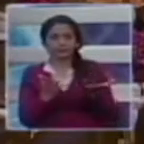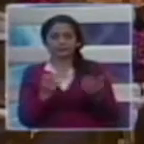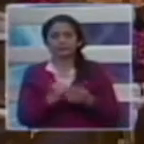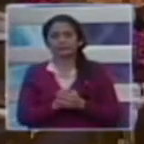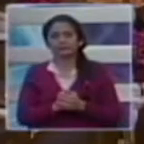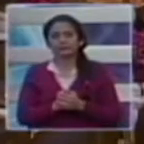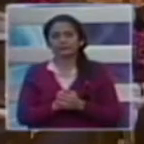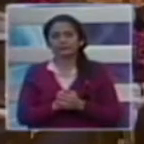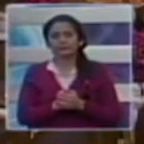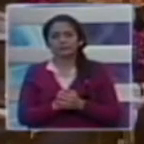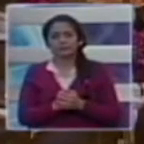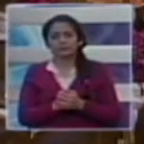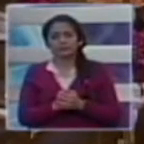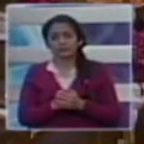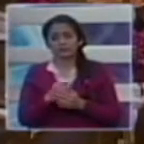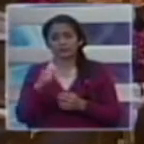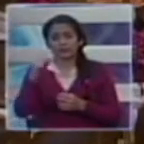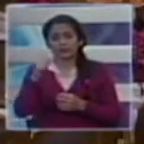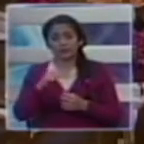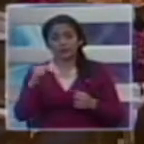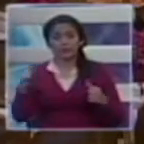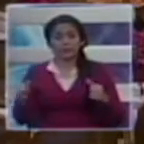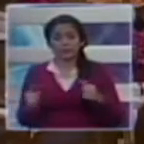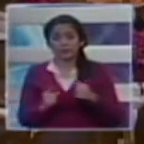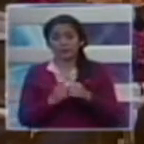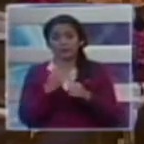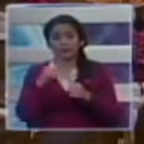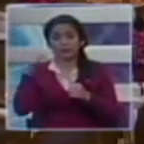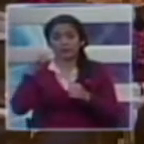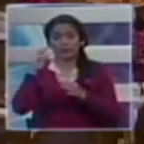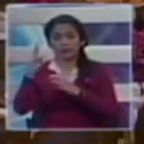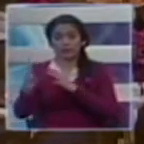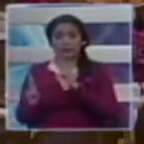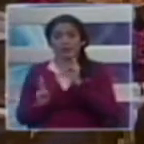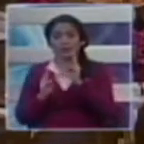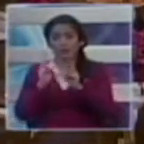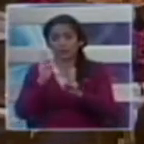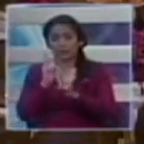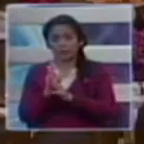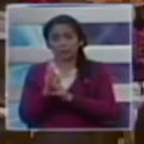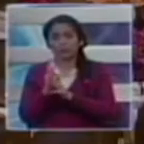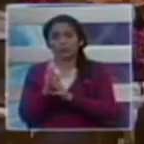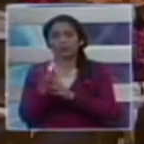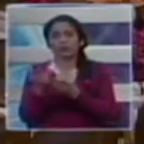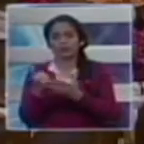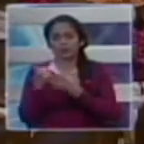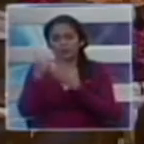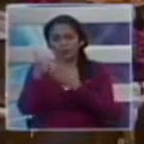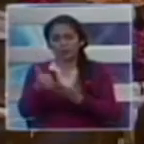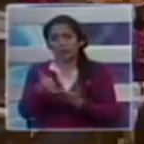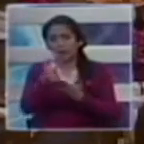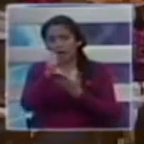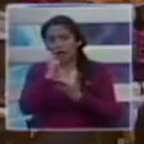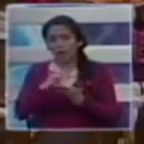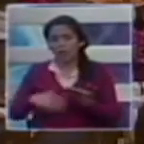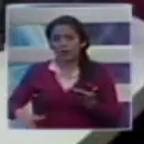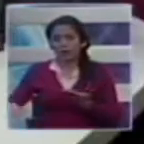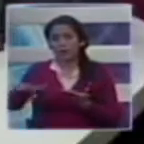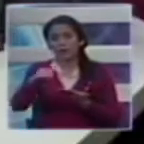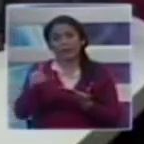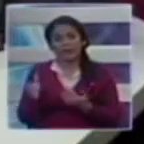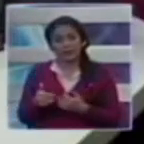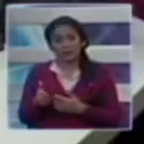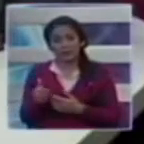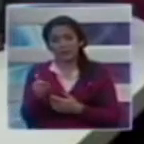es la primera vez en el mundo, amigos televidentes, que se producen juveniles de paiche en un sistema de agua de recirculación. Entonces, ¿cuál es la evaluación de